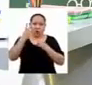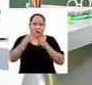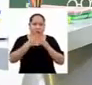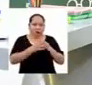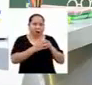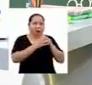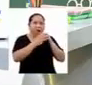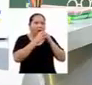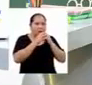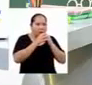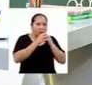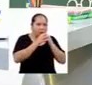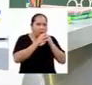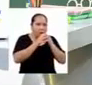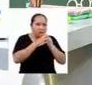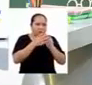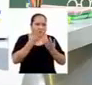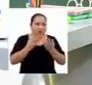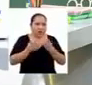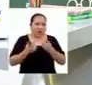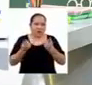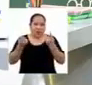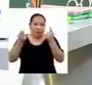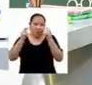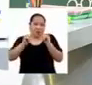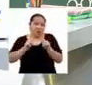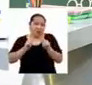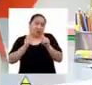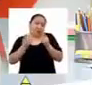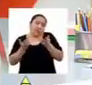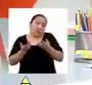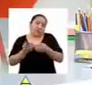sándwich, seguro en la pausa comercial.